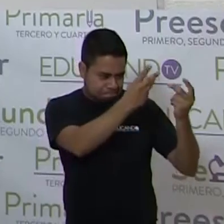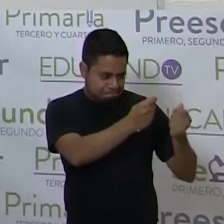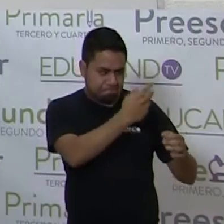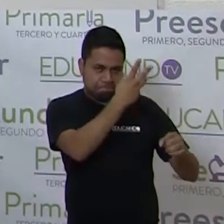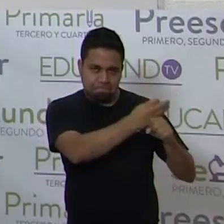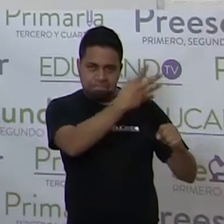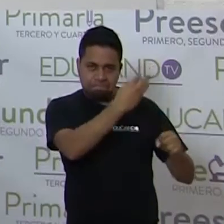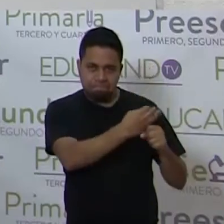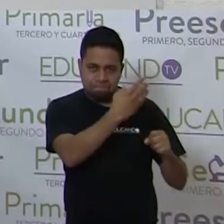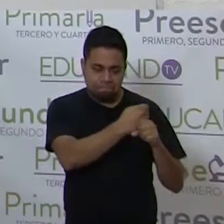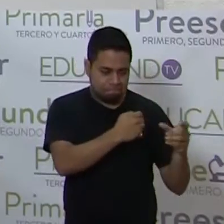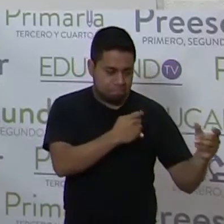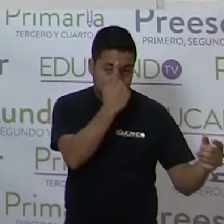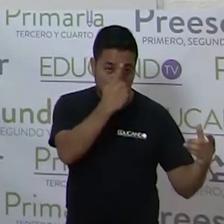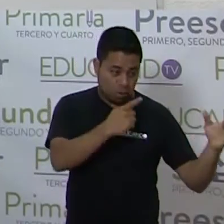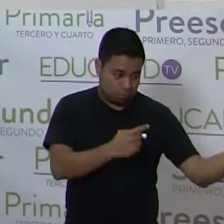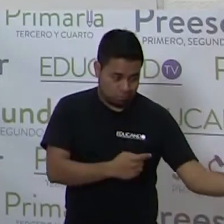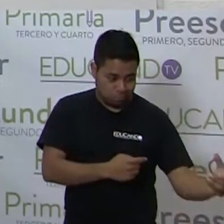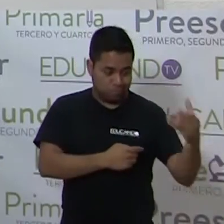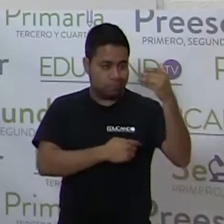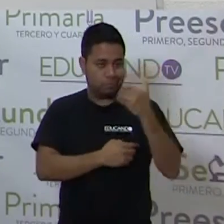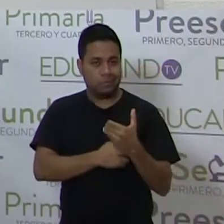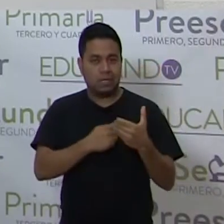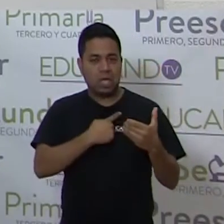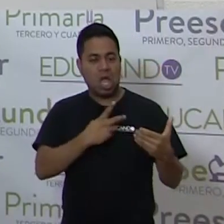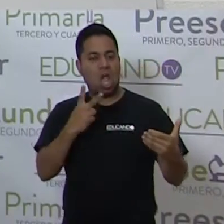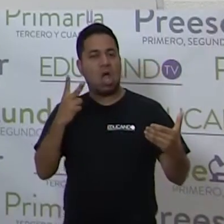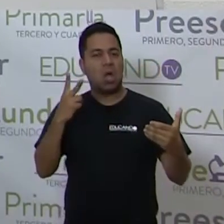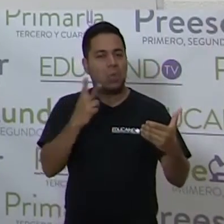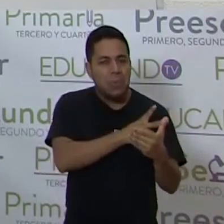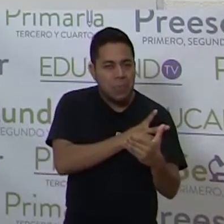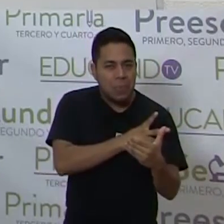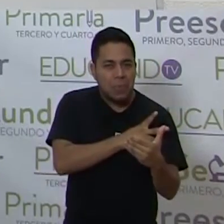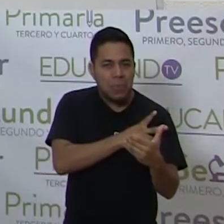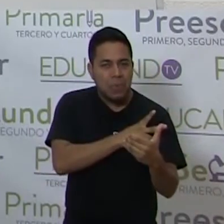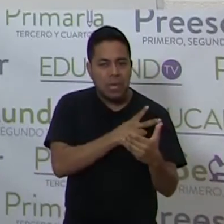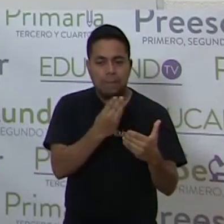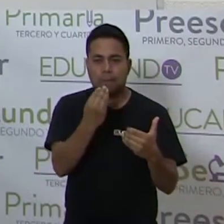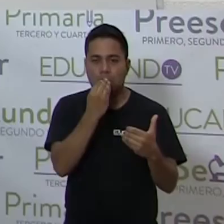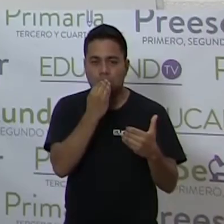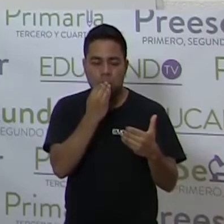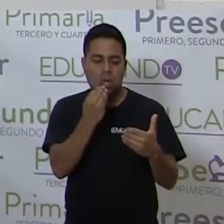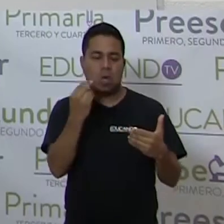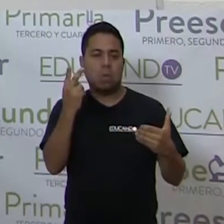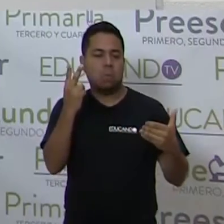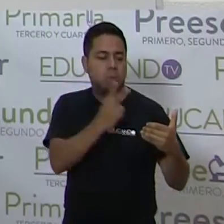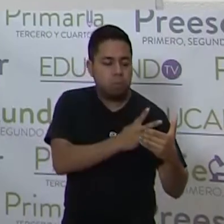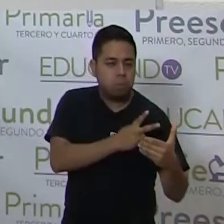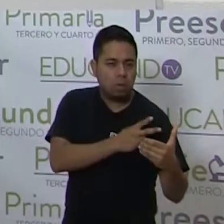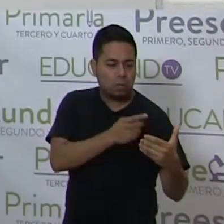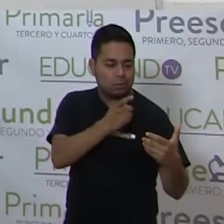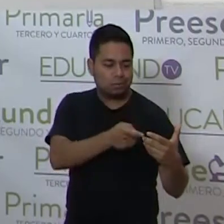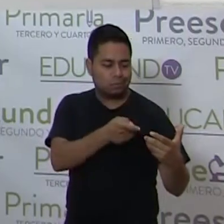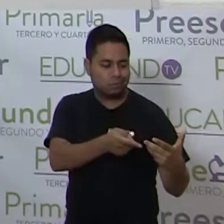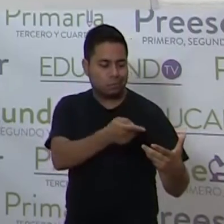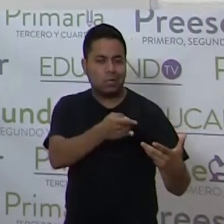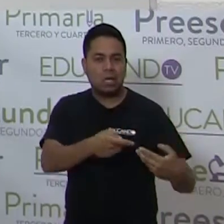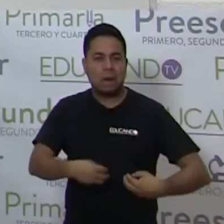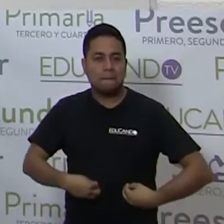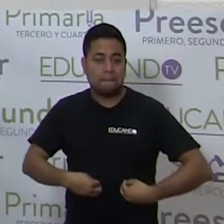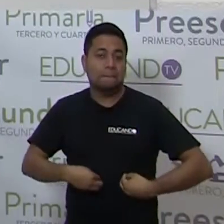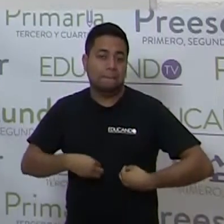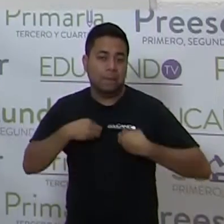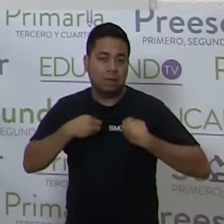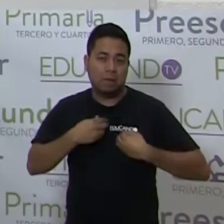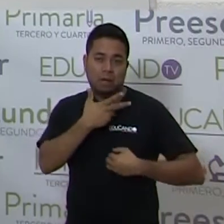y toma a una y le sopla en la boca. Y es a partir de eso que le da vida